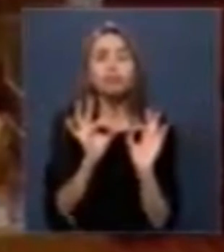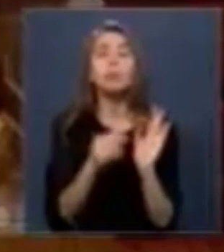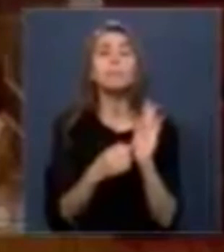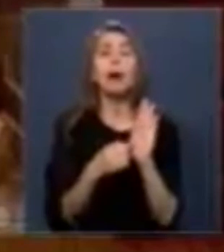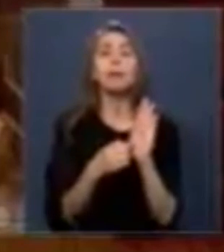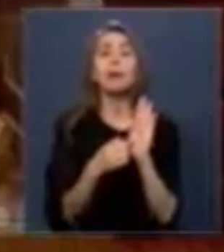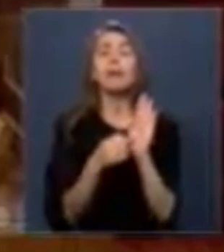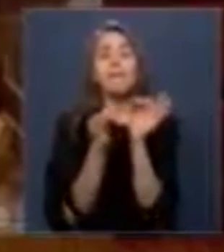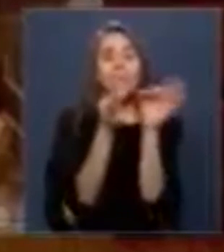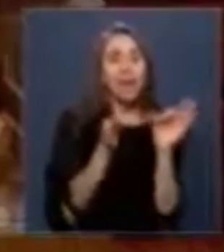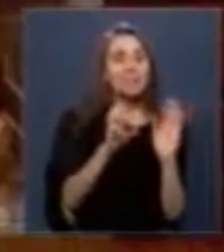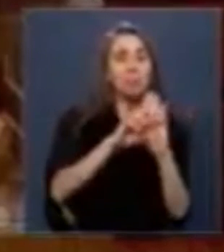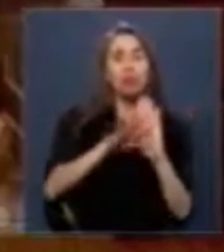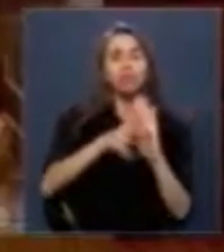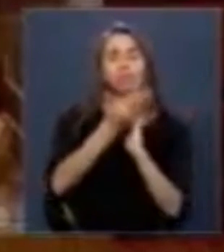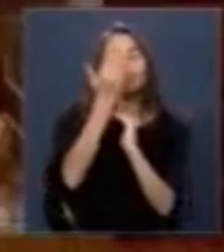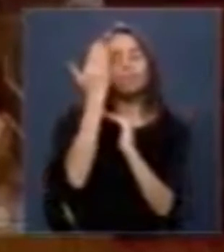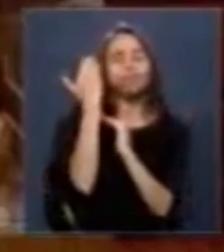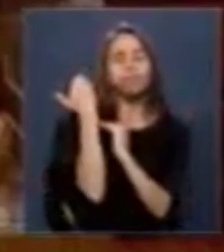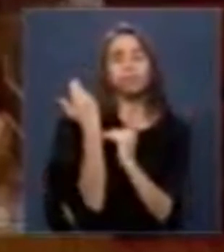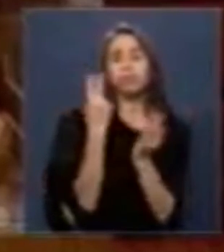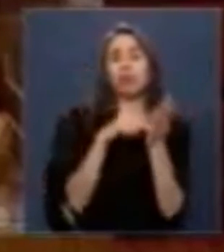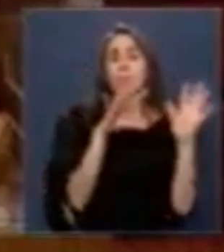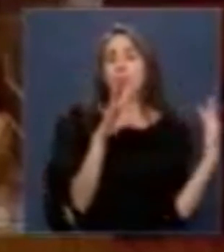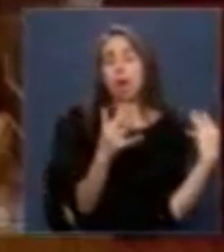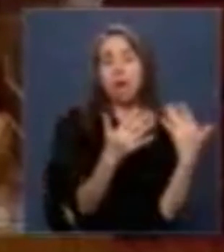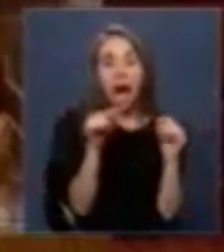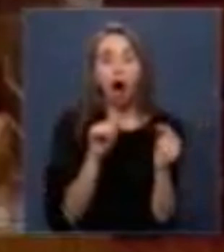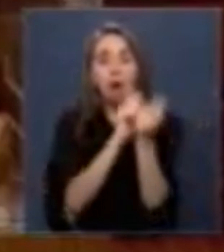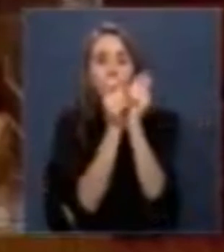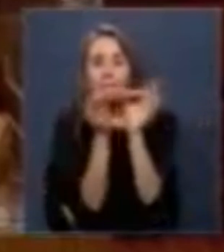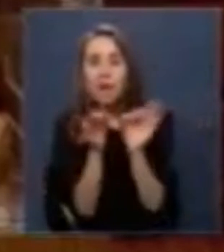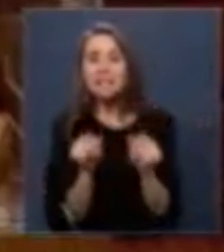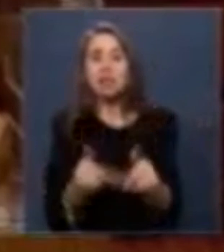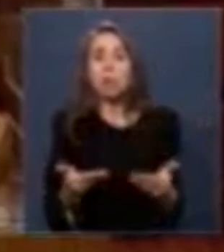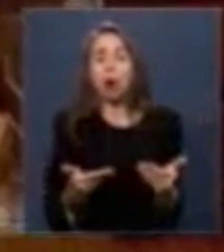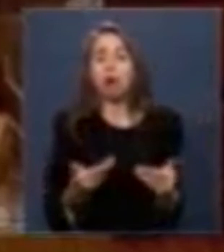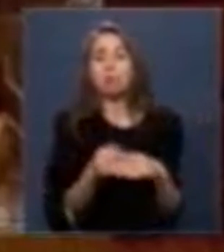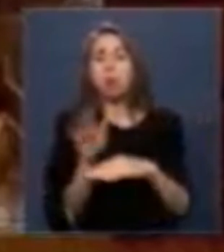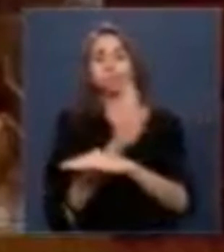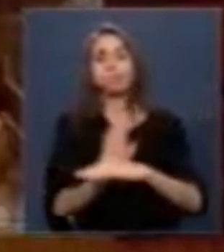la redacción del proyecto a los tiempos presentes, considerando la larga data de